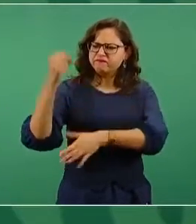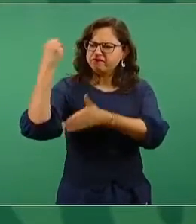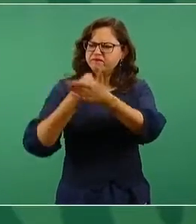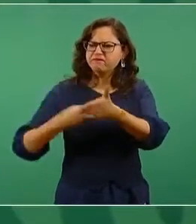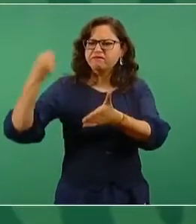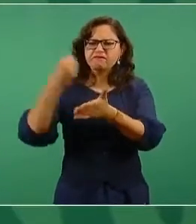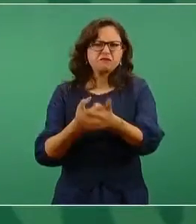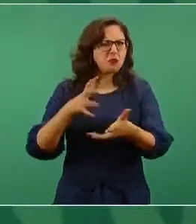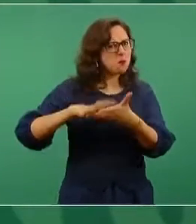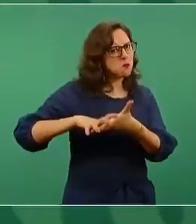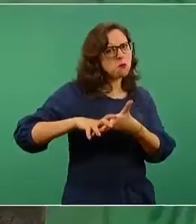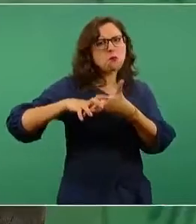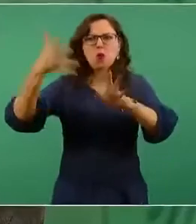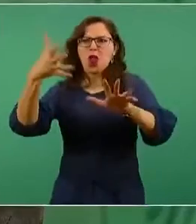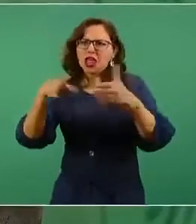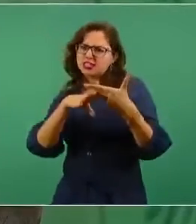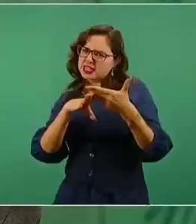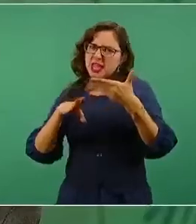de la violencia